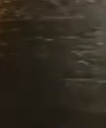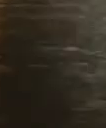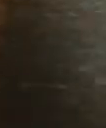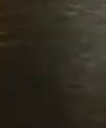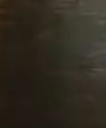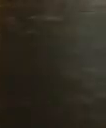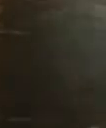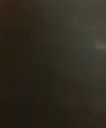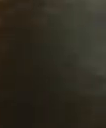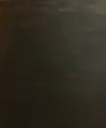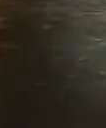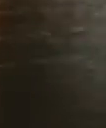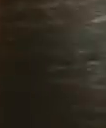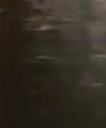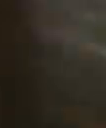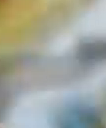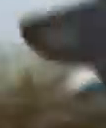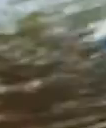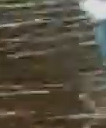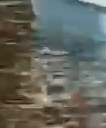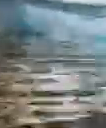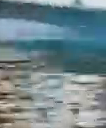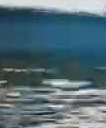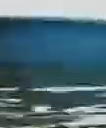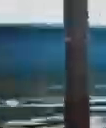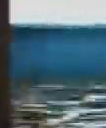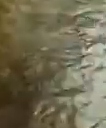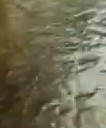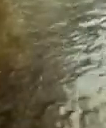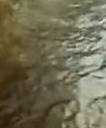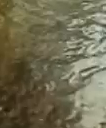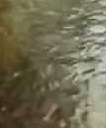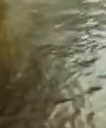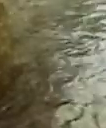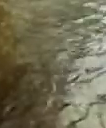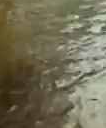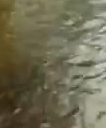este verano, los vecinos nos tomamos el Parque La Carolina.